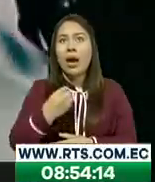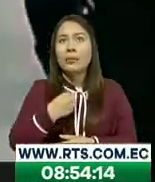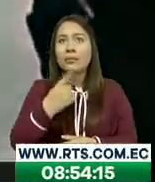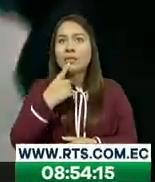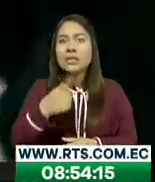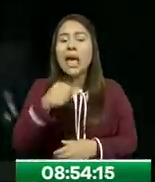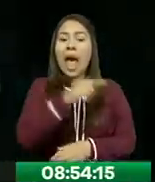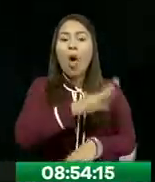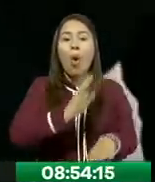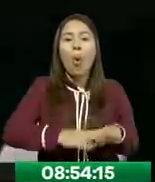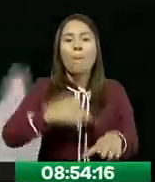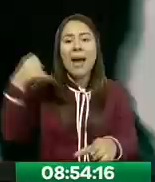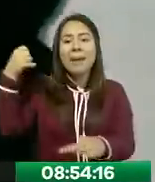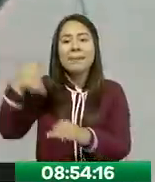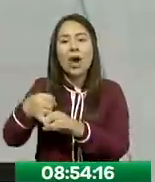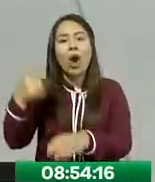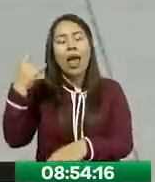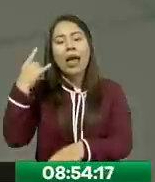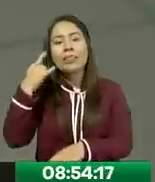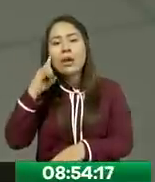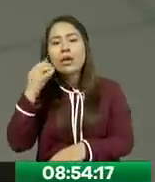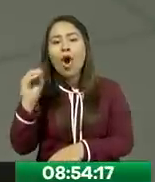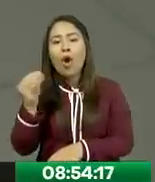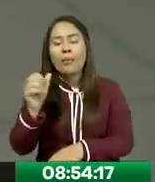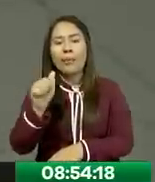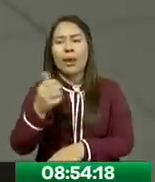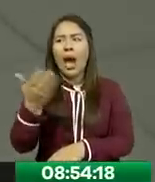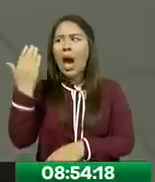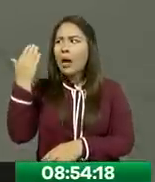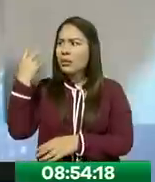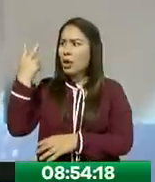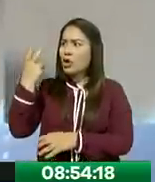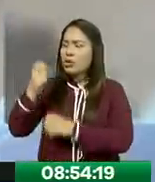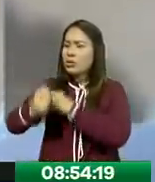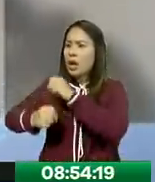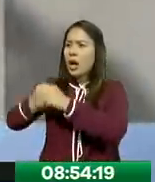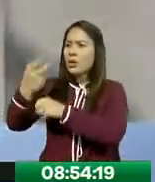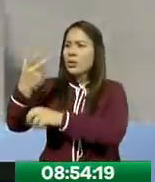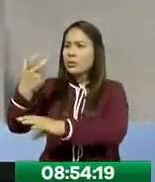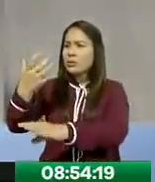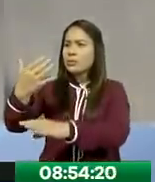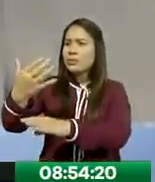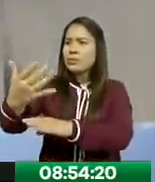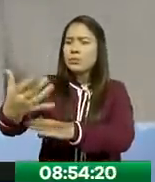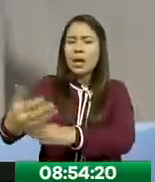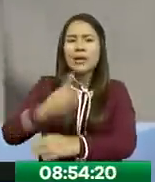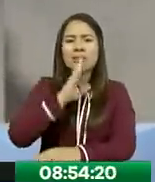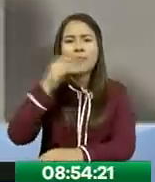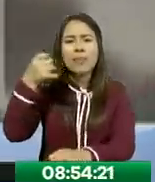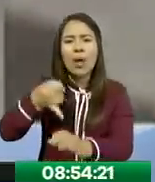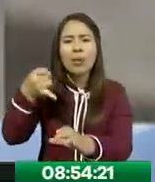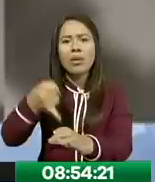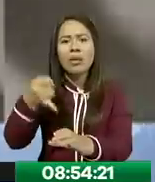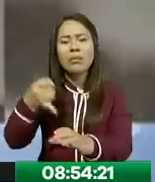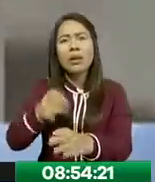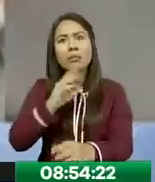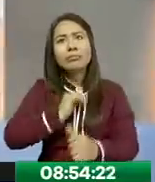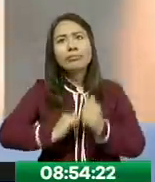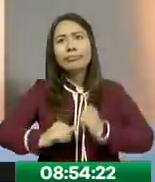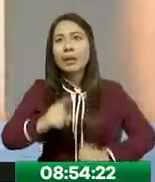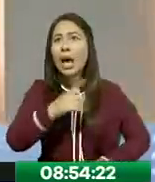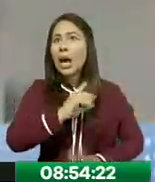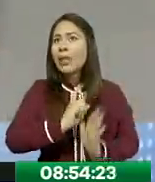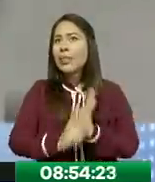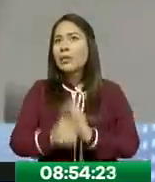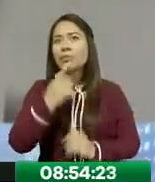habría violado a su hija de 17 años de edad desde que tenía 12. Y él estuvo abusando de ella aproximadamente hace unos 5 años. Él ha